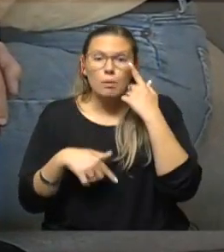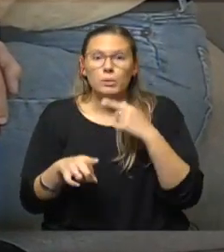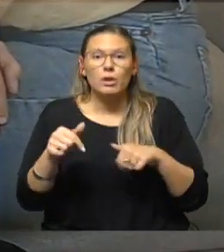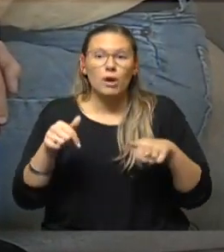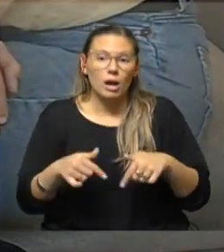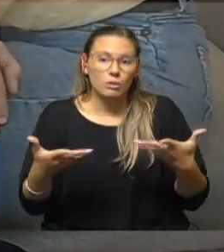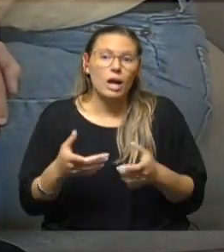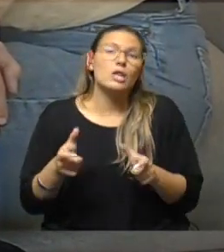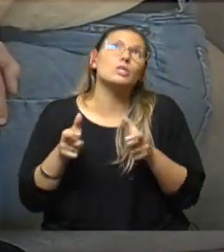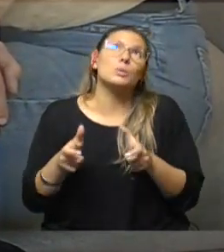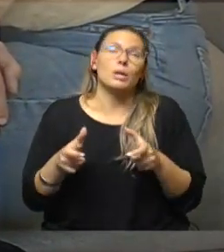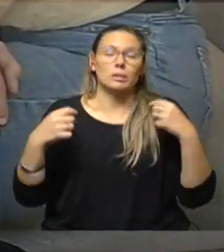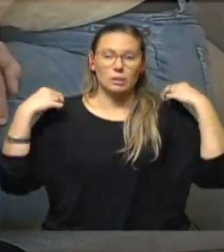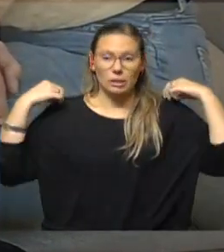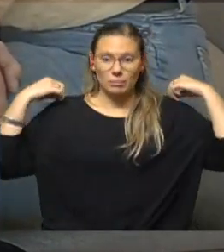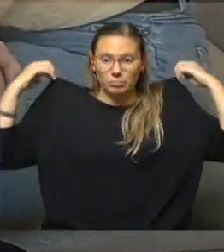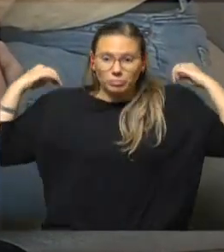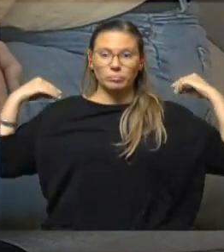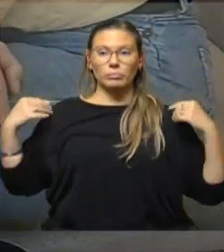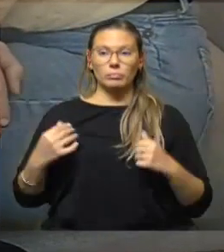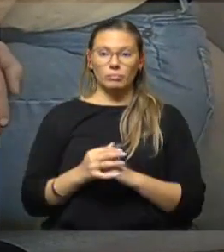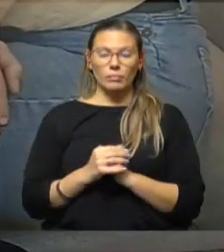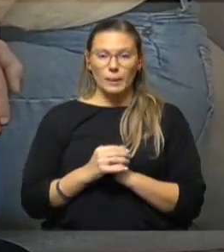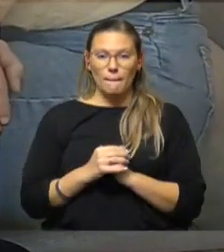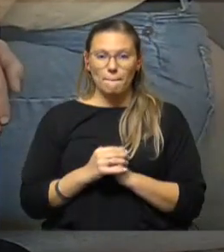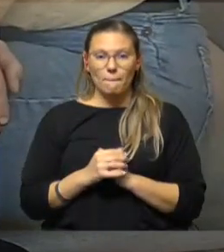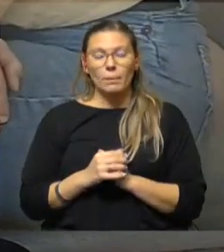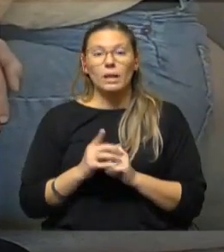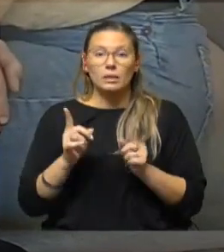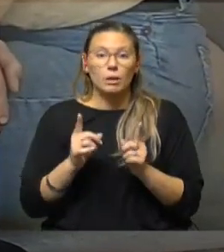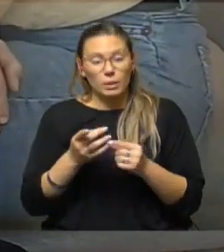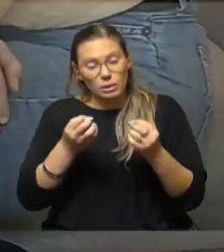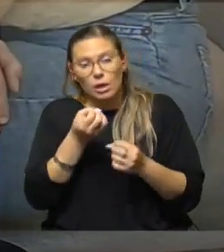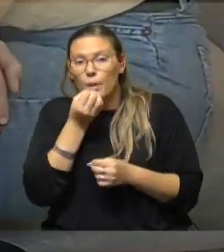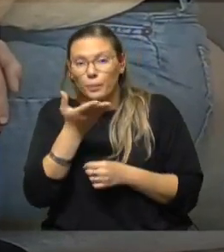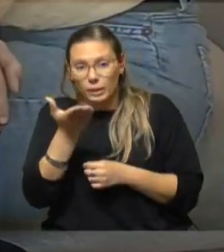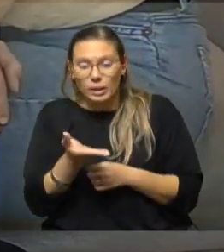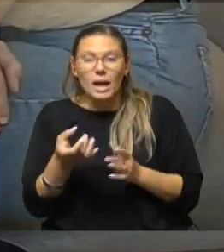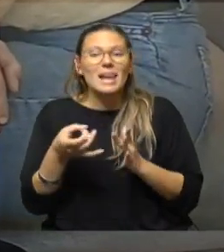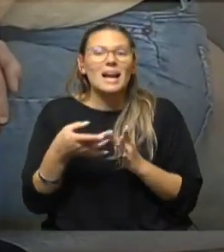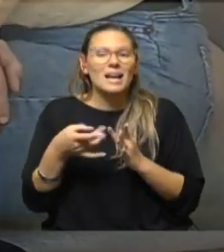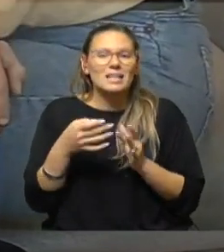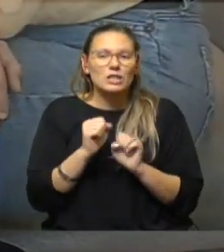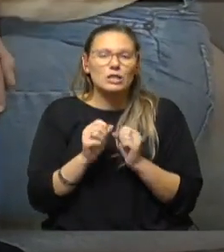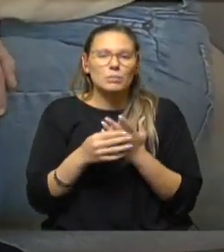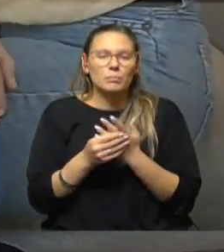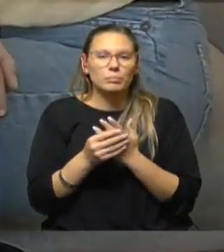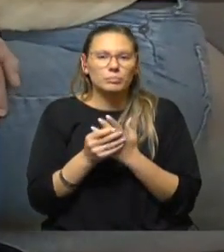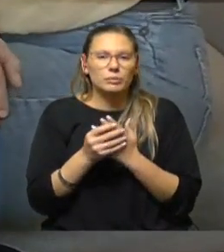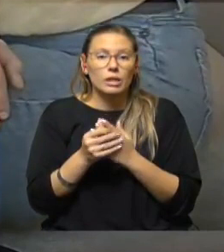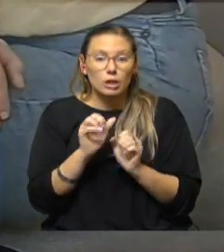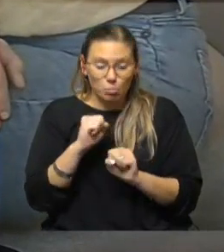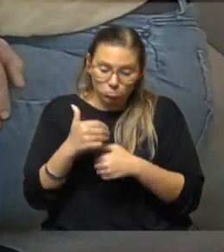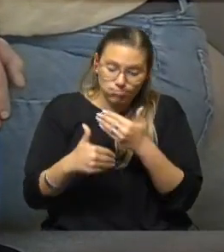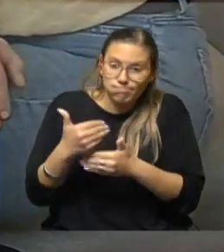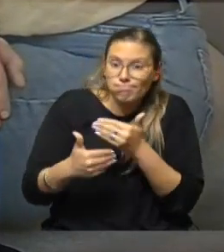vez tuvimos la suerte y tal vez el talento de que